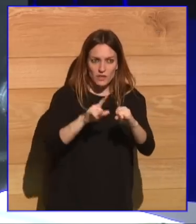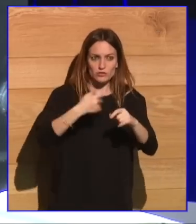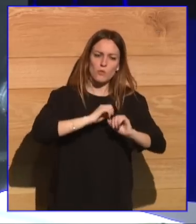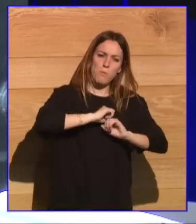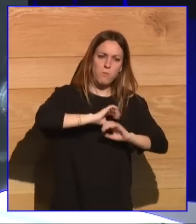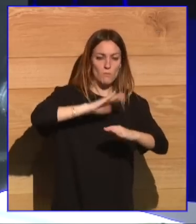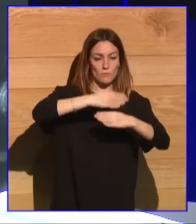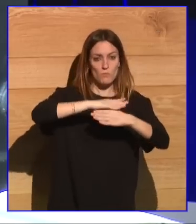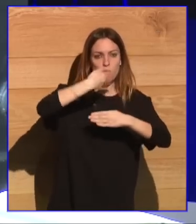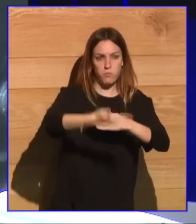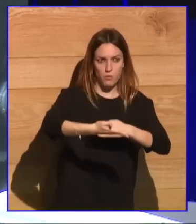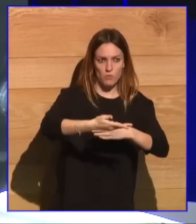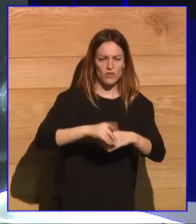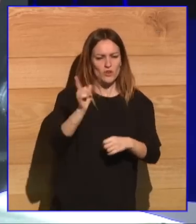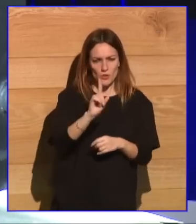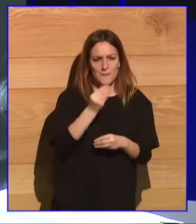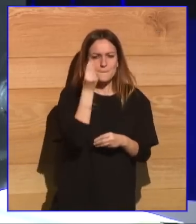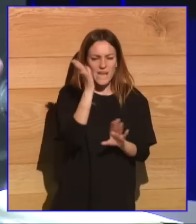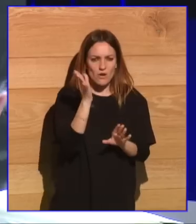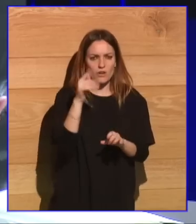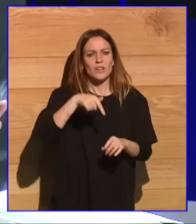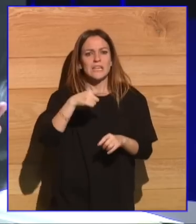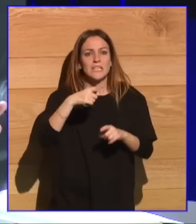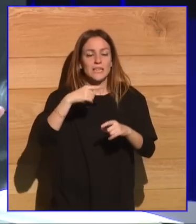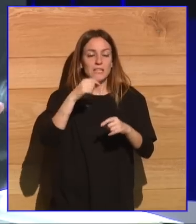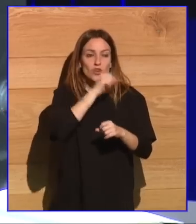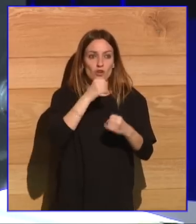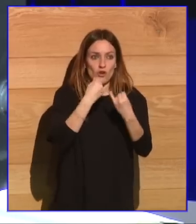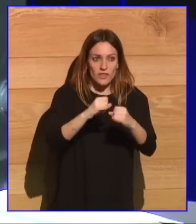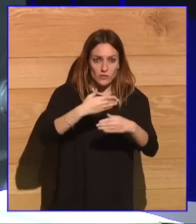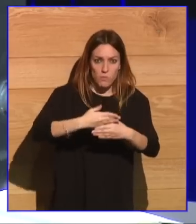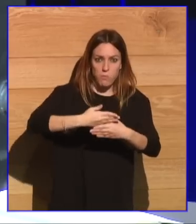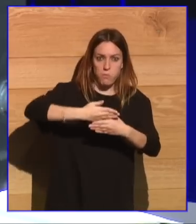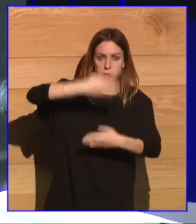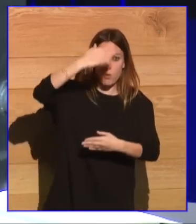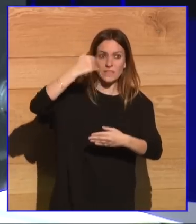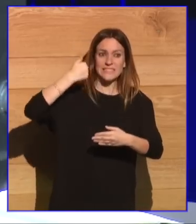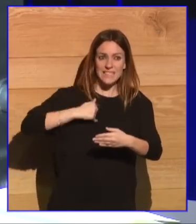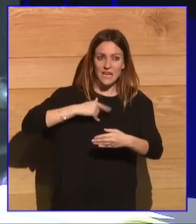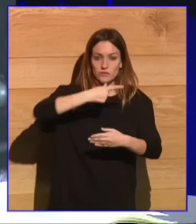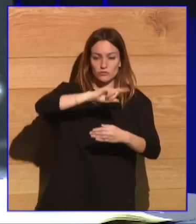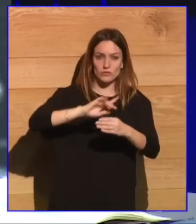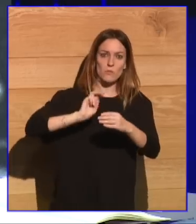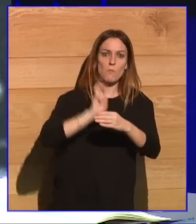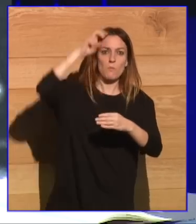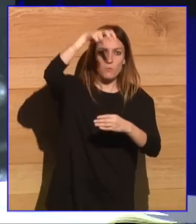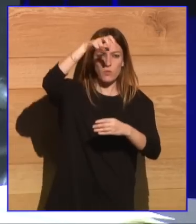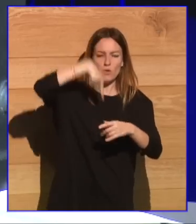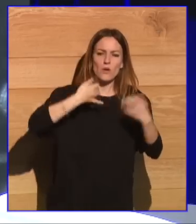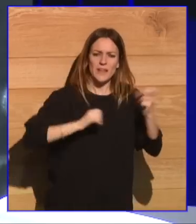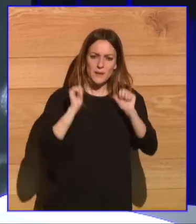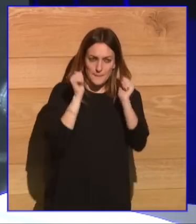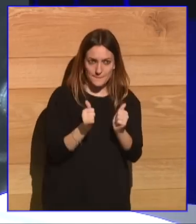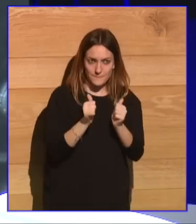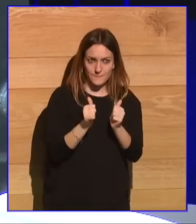no, vamos a hacer otra cosa, que sea a mitad de concierto cuando se acabe de cerrar el muro y entonces seguimos tocando desde arriba. Y además vamos a empezar